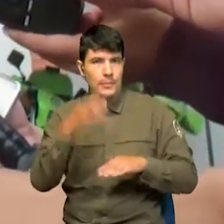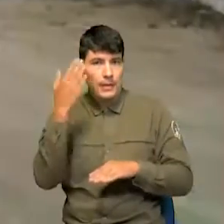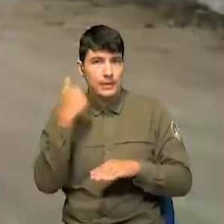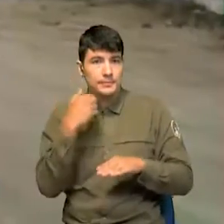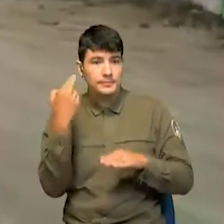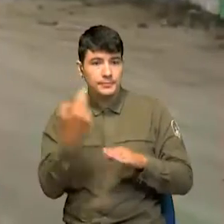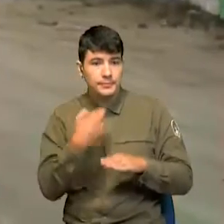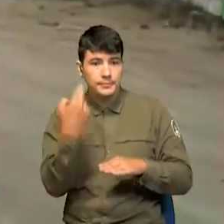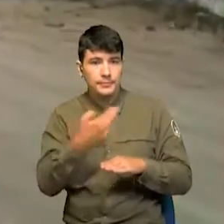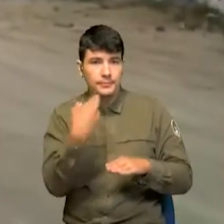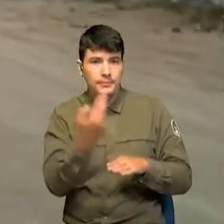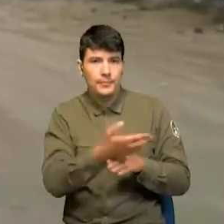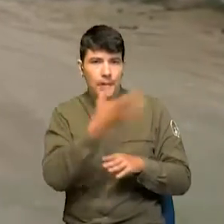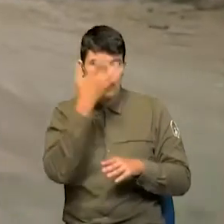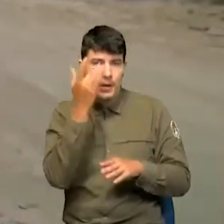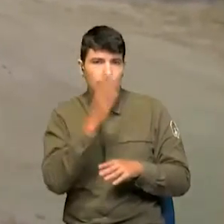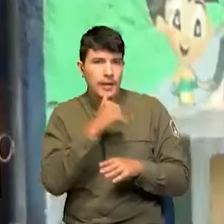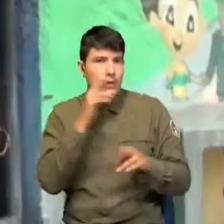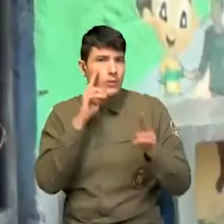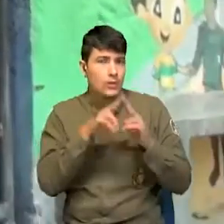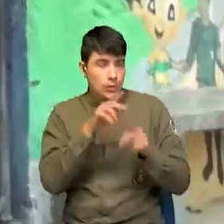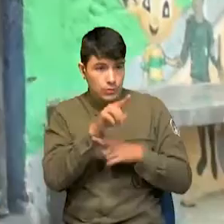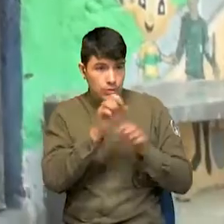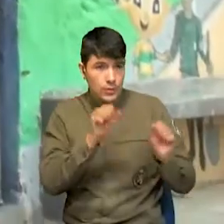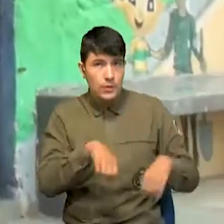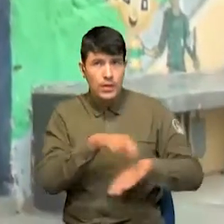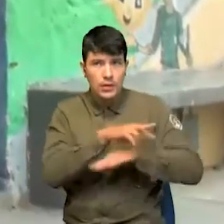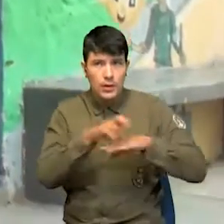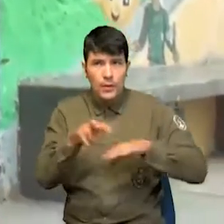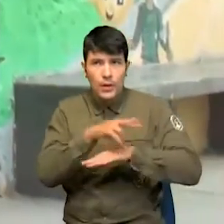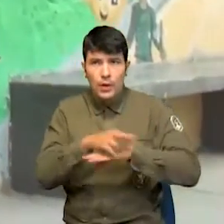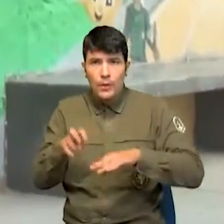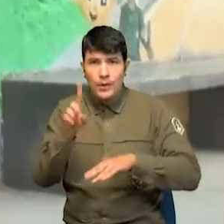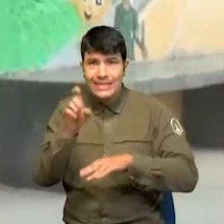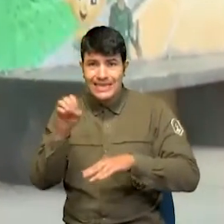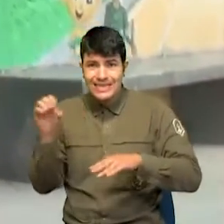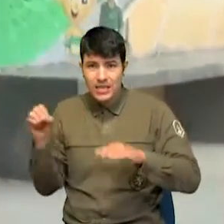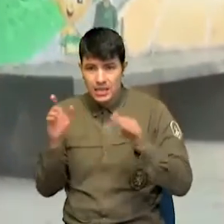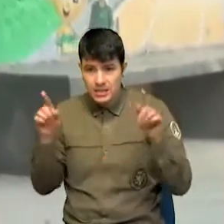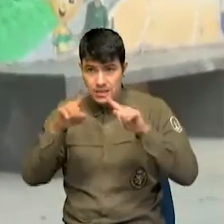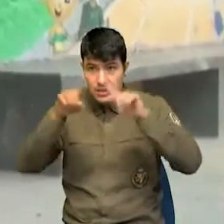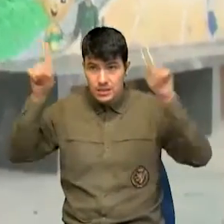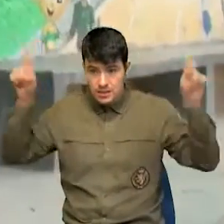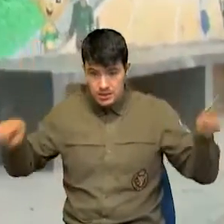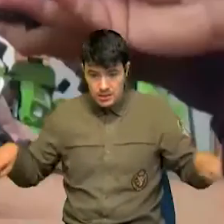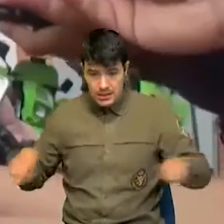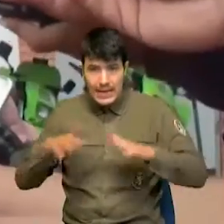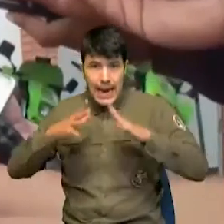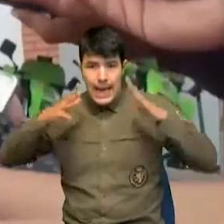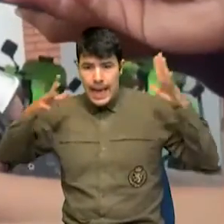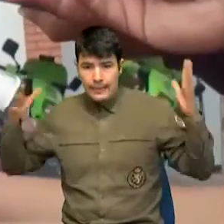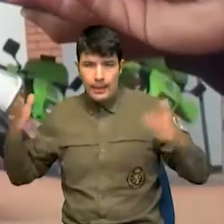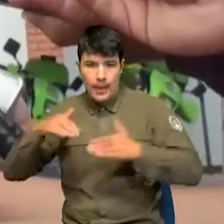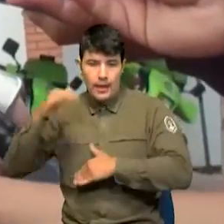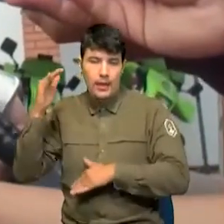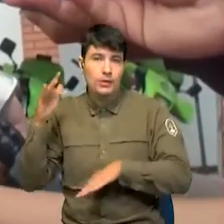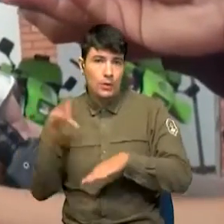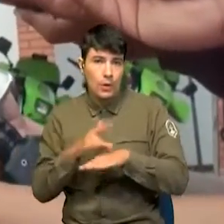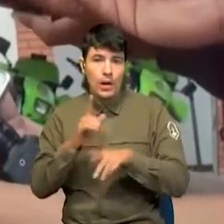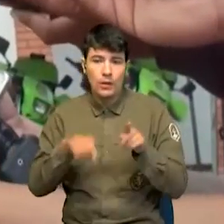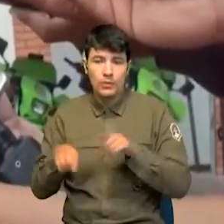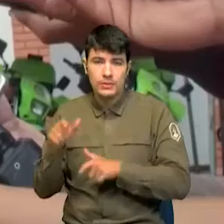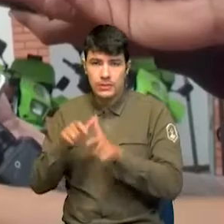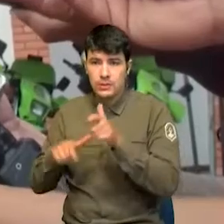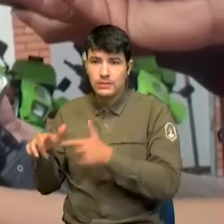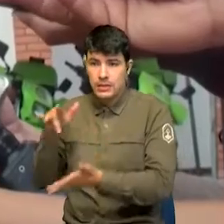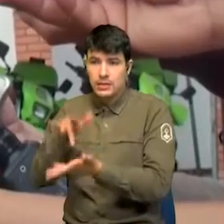presentando. Porque pues para dar un condecimiento que para poder desplazar 600 láminas y más de estas características, pues tiene que haber inmediatamente algunos actores. En este